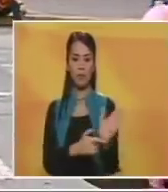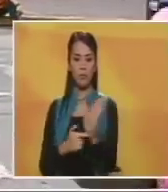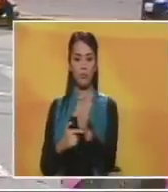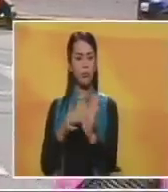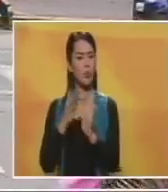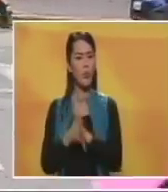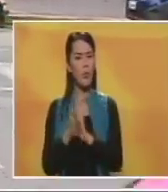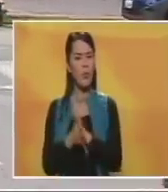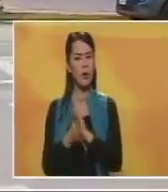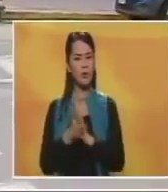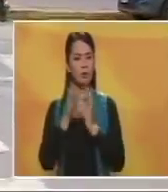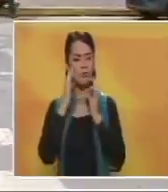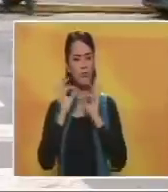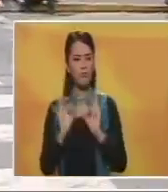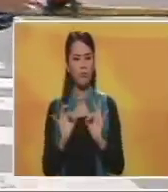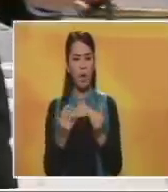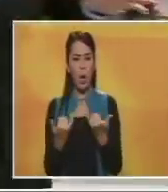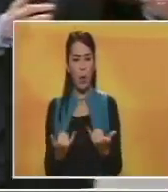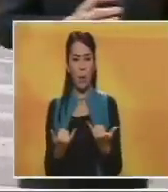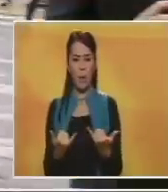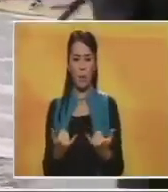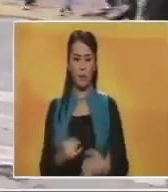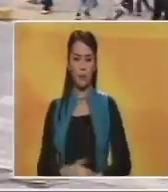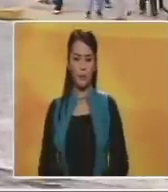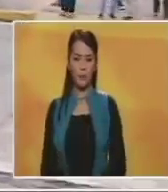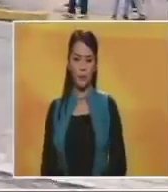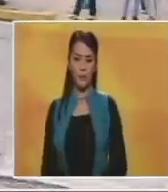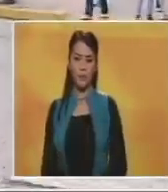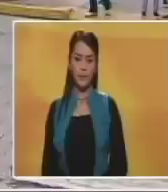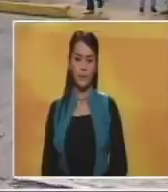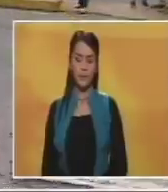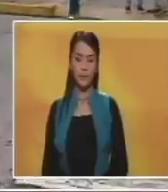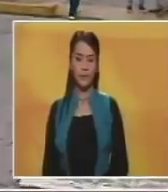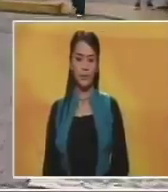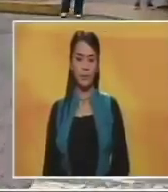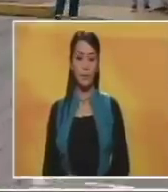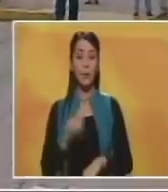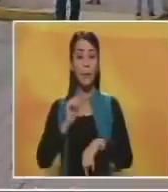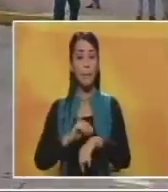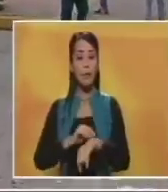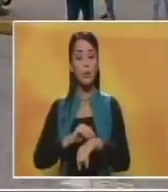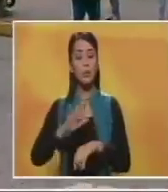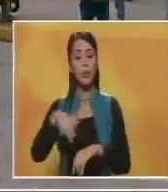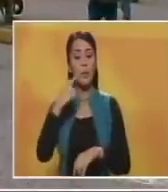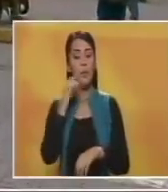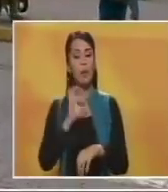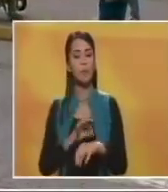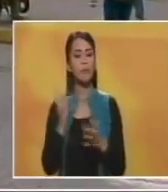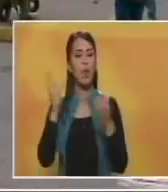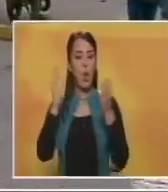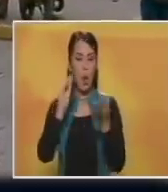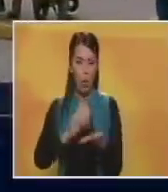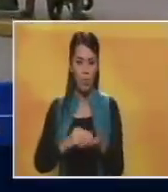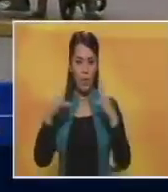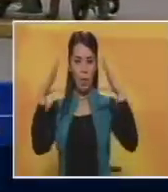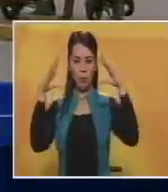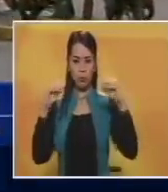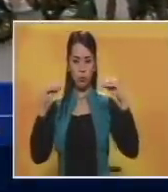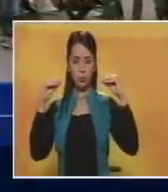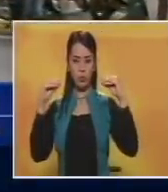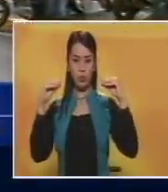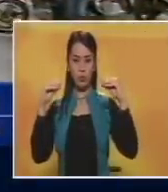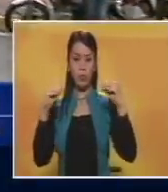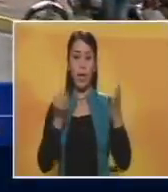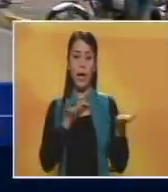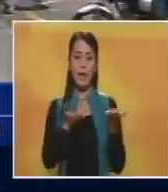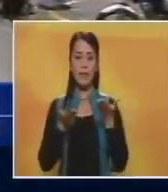es el panorama que se está presentando en este sector de la capital, minutos después de que se produjera una nueva interrupción en